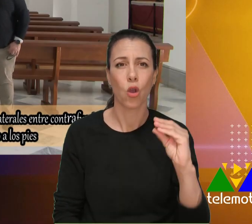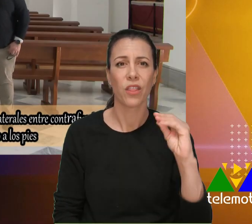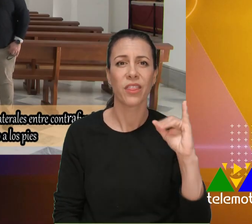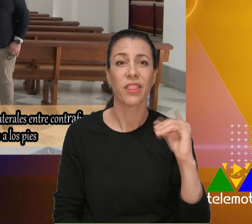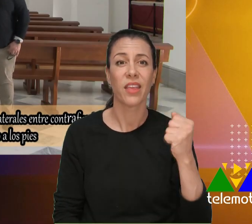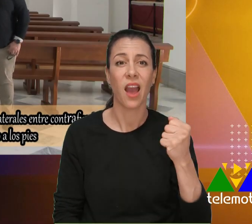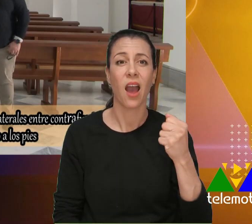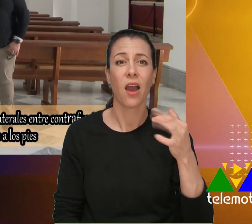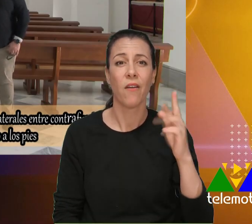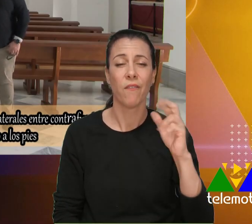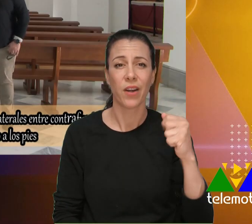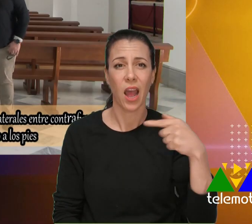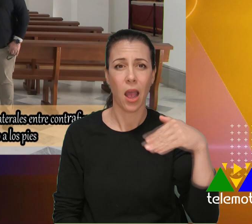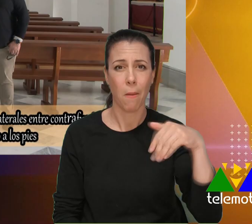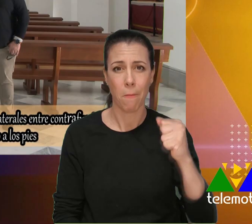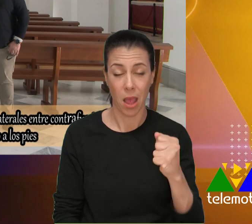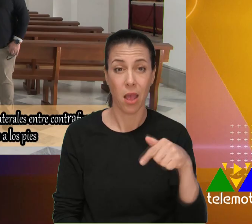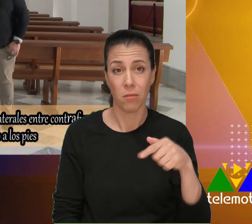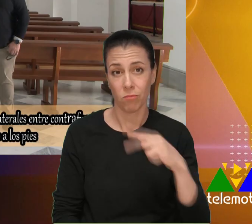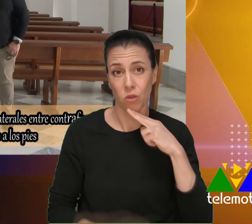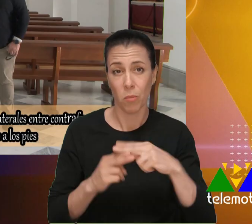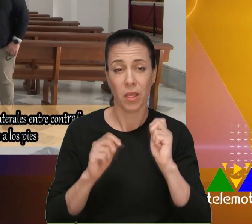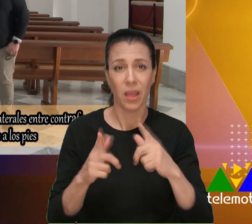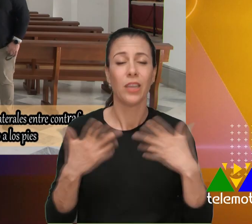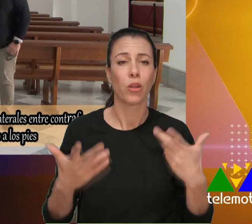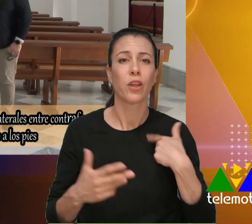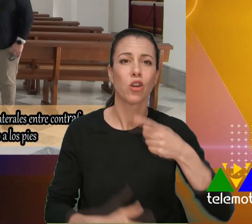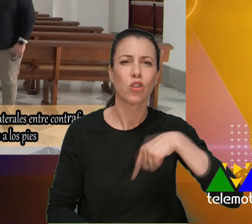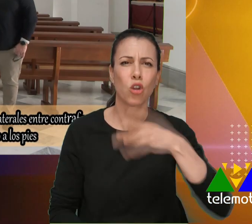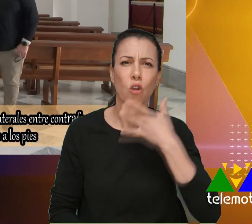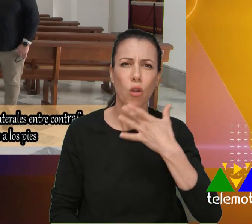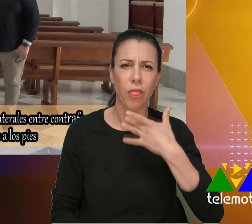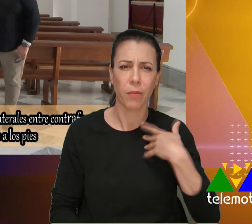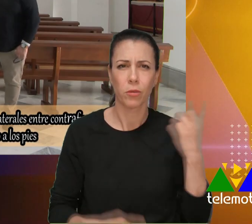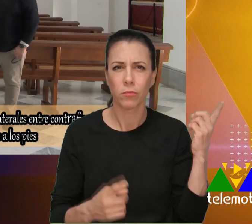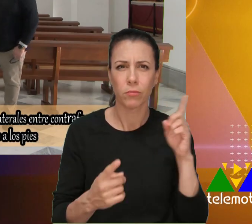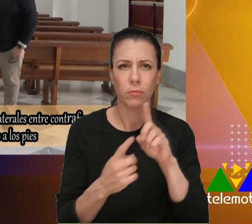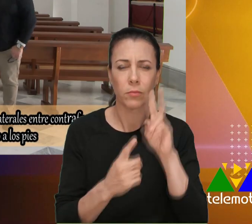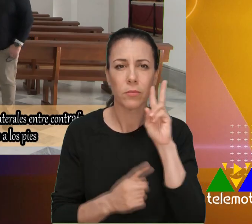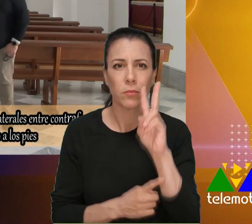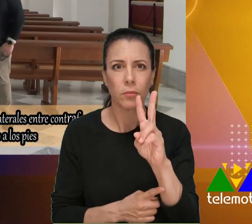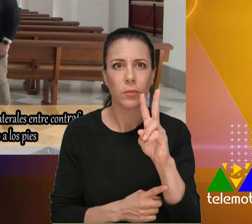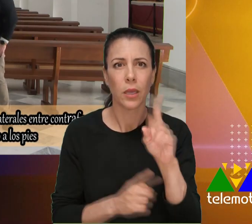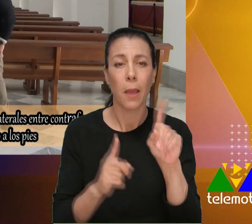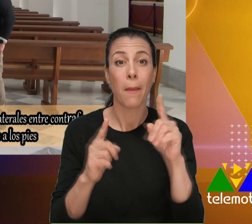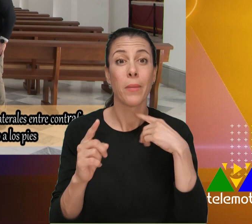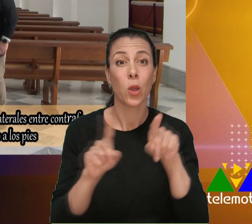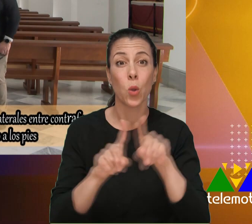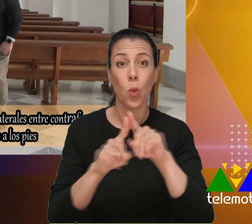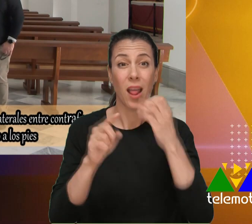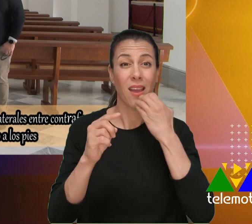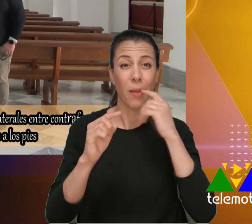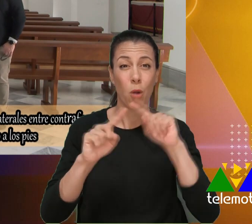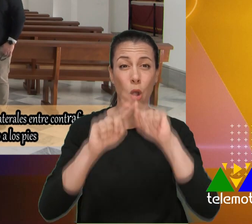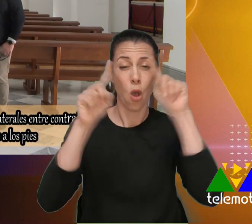porque si nosotros pudiéramos coger y acercarlo, coincidiría, es decir, se plegaría como un